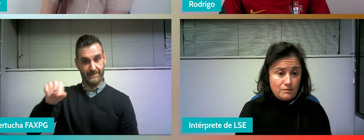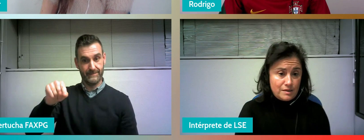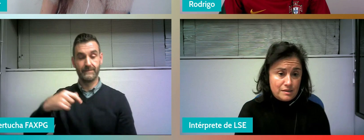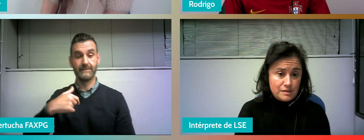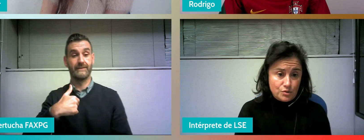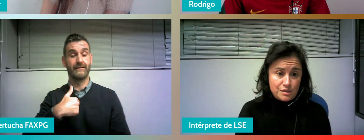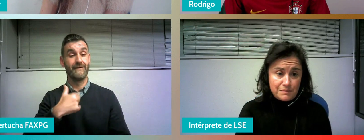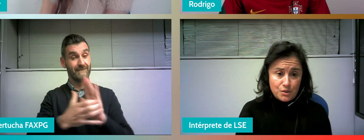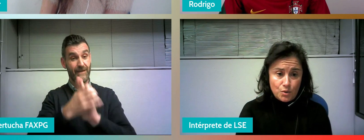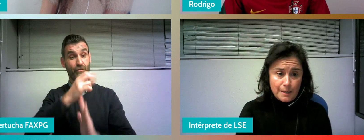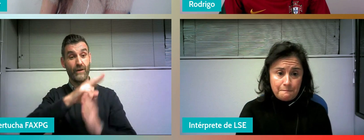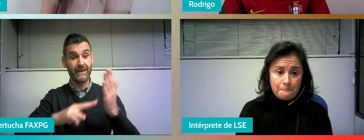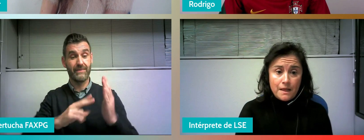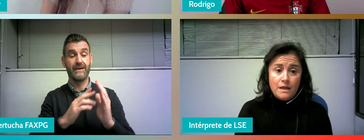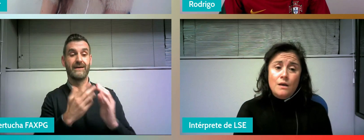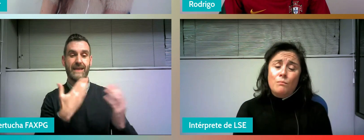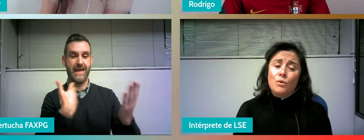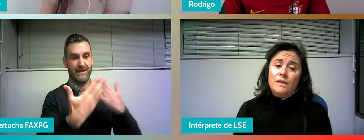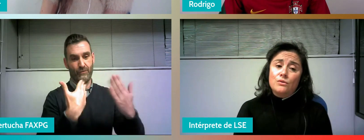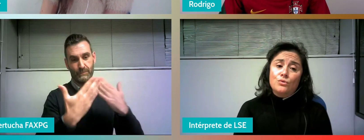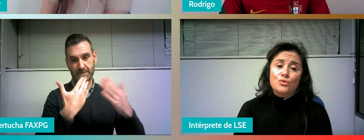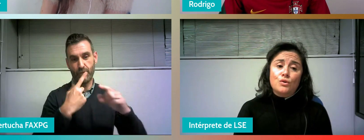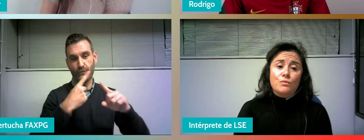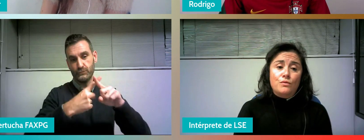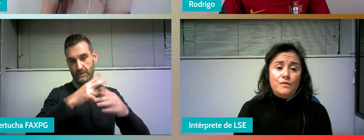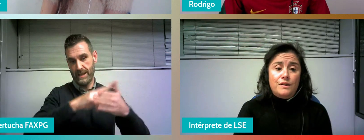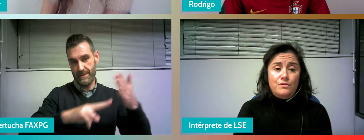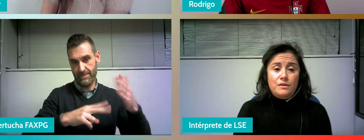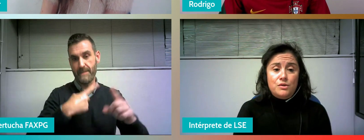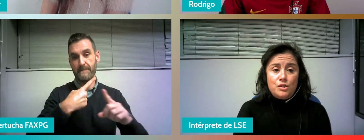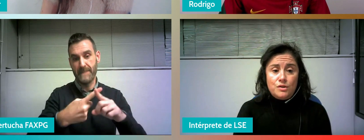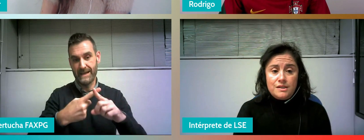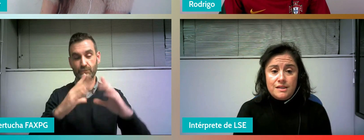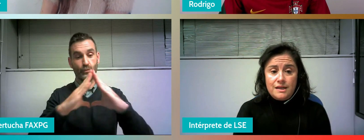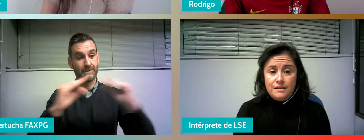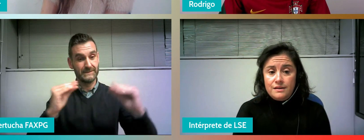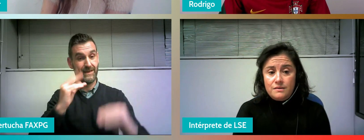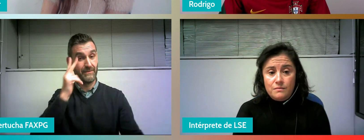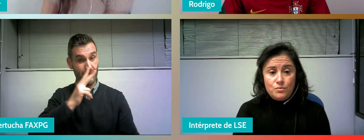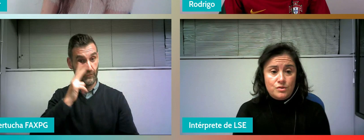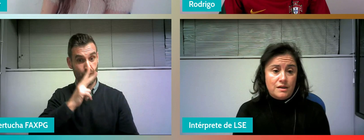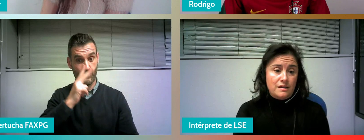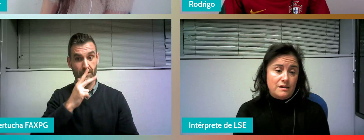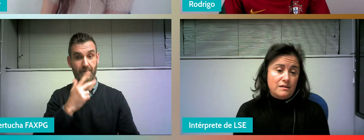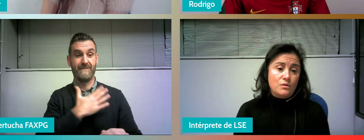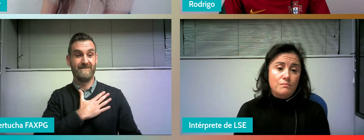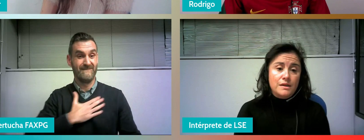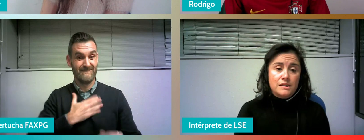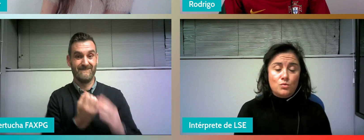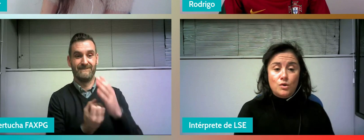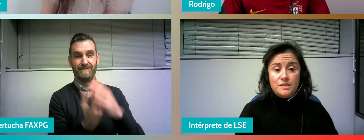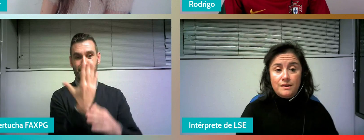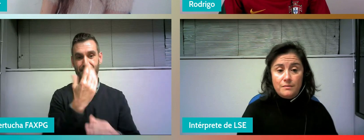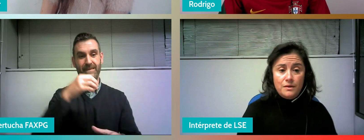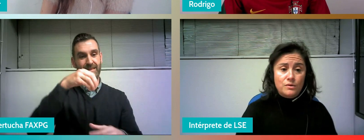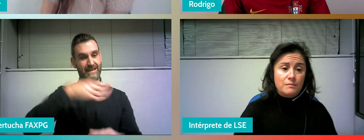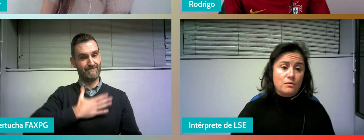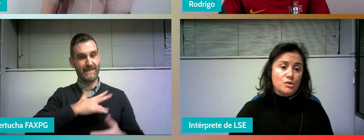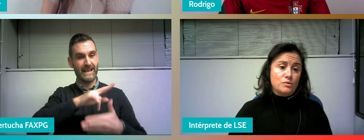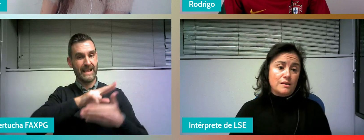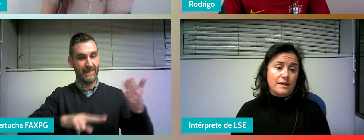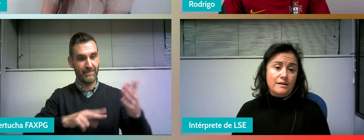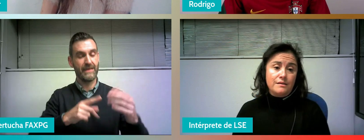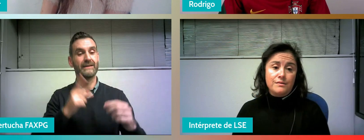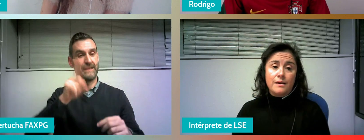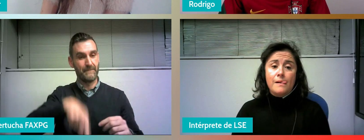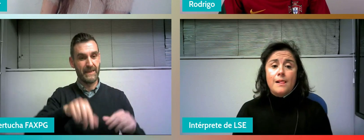de lengua de signos española. Por lo tanto, nos, como Federación de Personas Sordas de Galicia, estuvimos a hacer conversas con la Universidad de Vigo, también con la